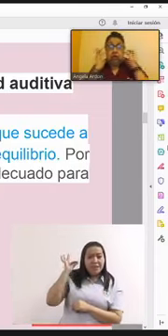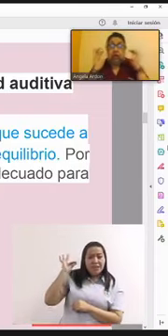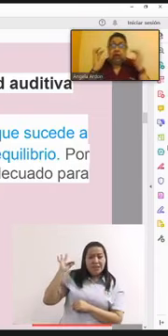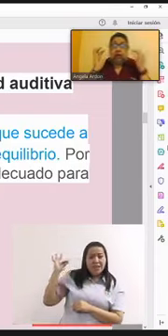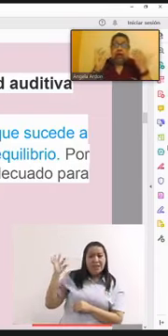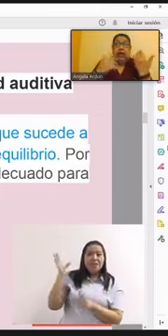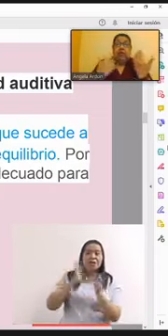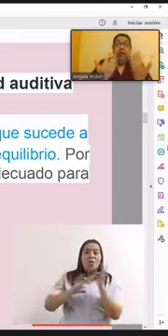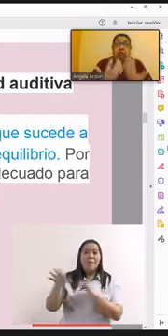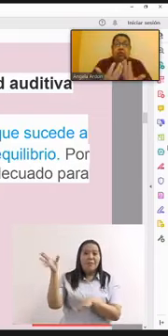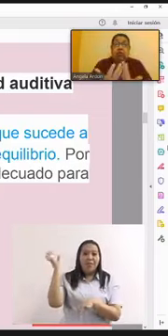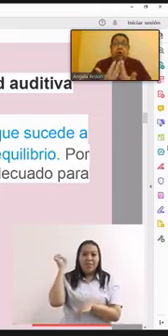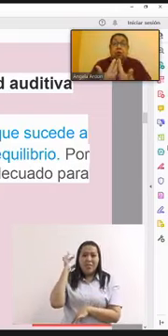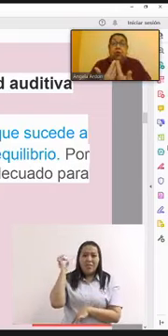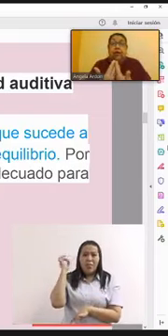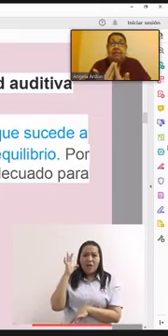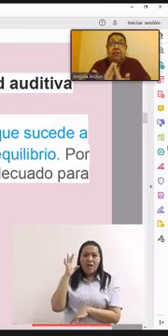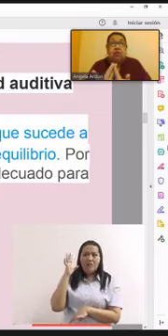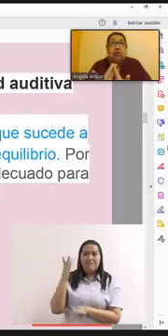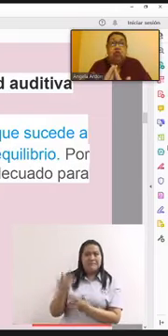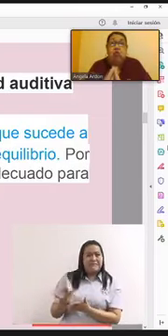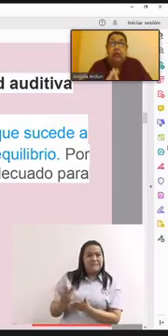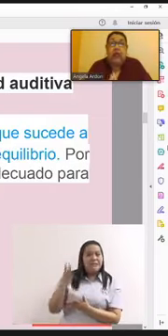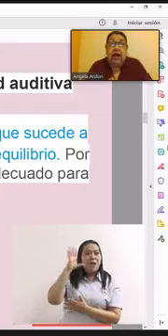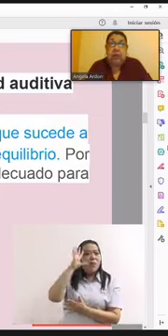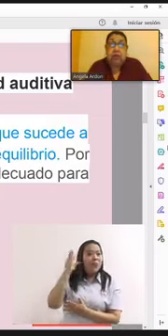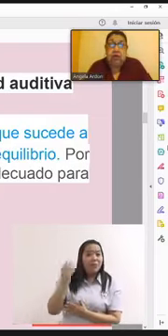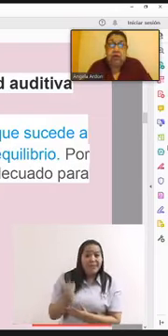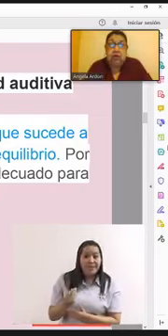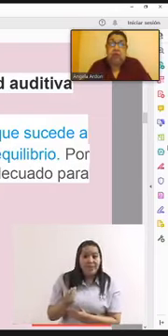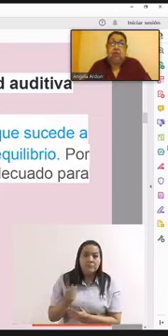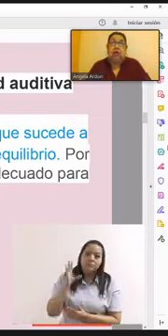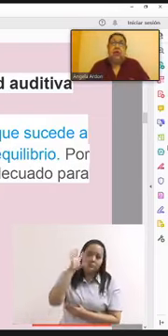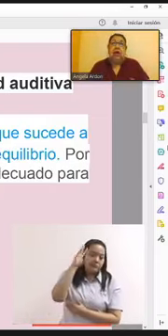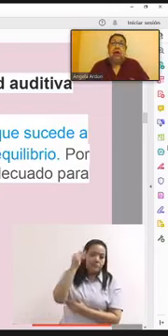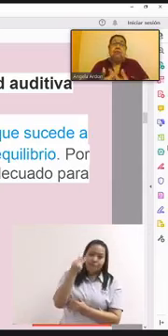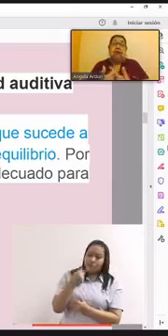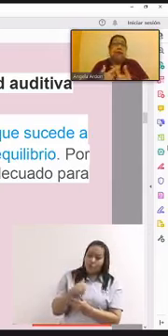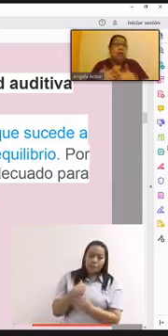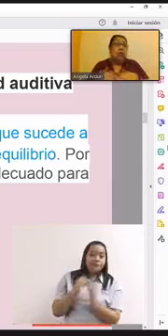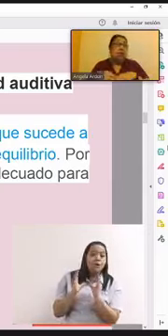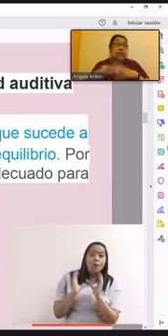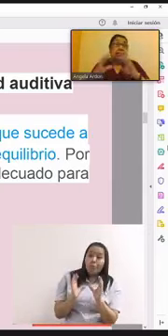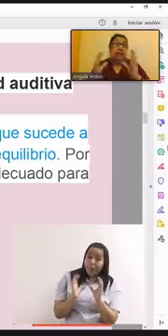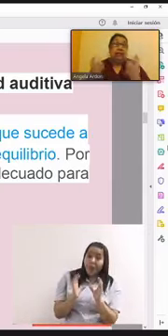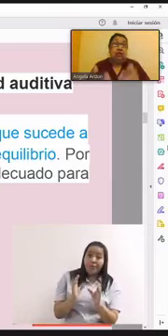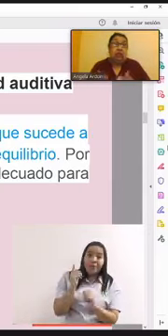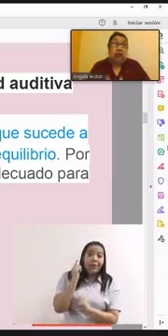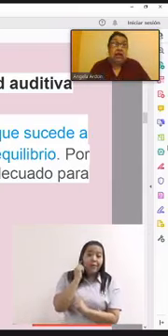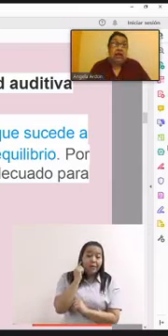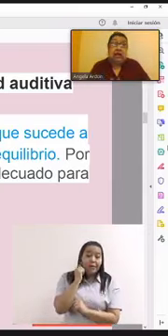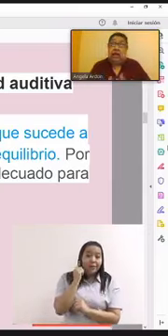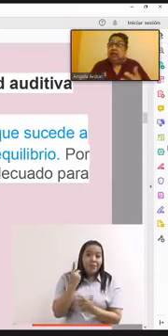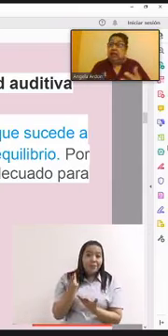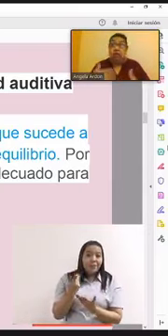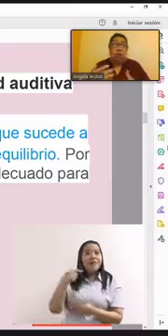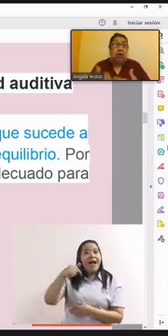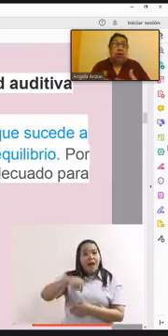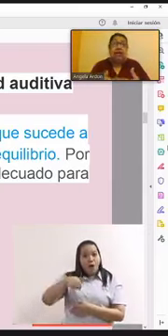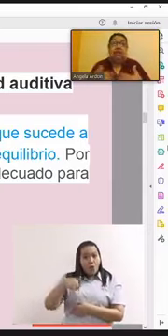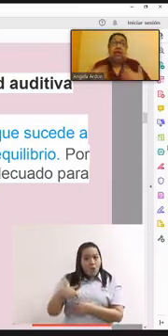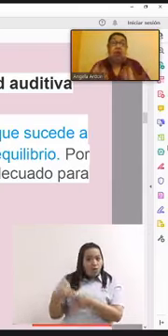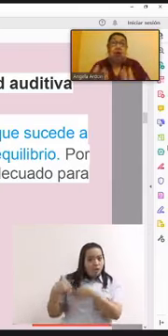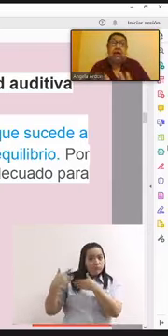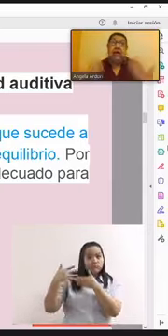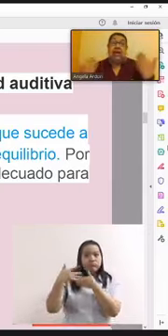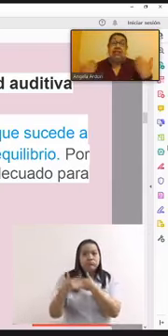oídos. Y es eso, porque está, no nos cuidamos nuestra audición. Más ahora con tanta tecnología, que todos vamos a ver que